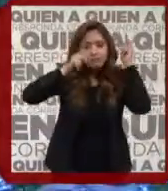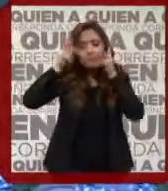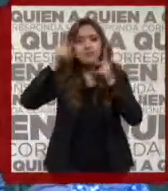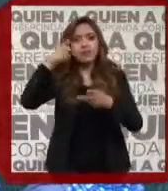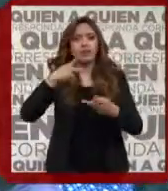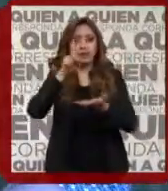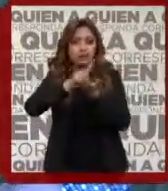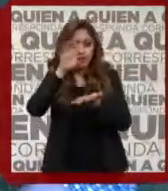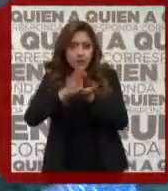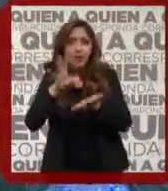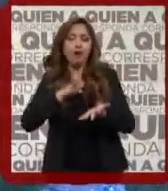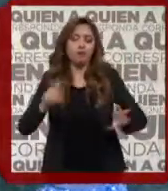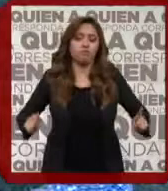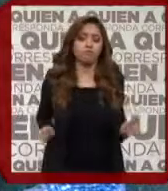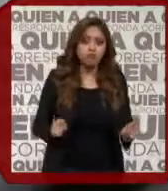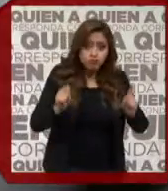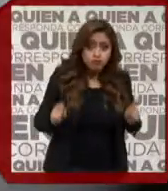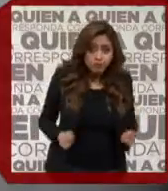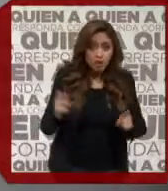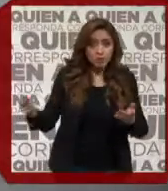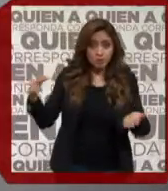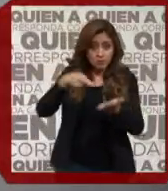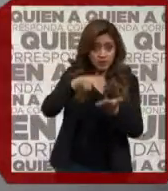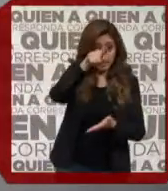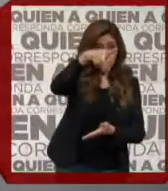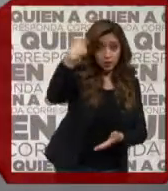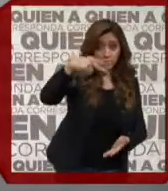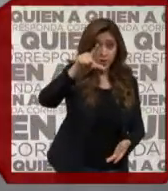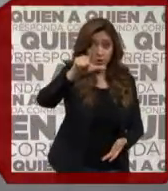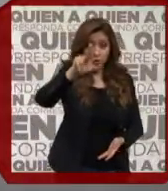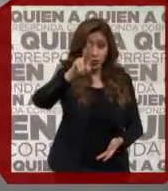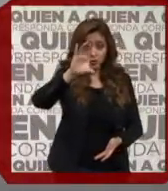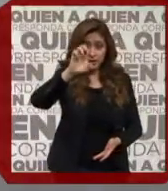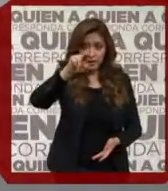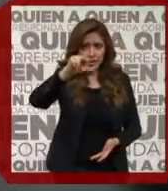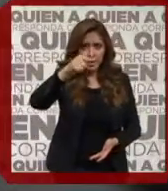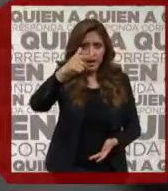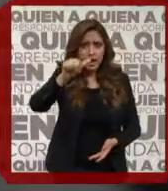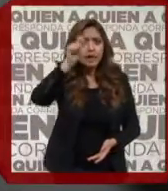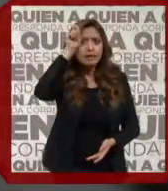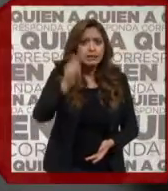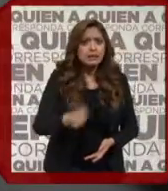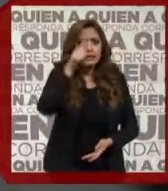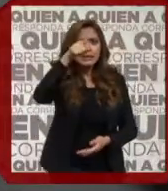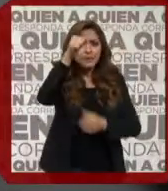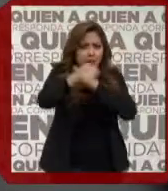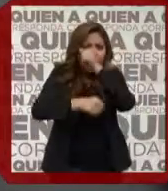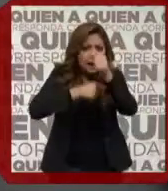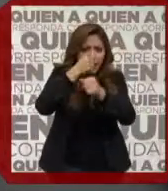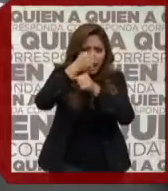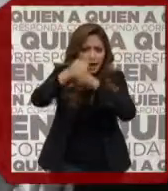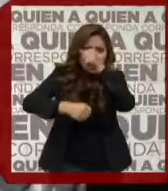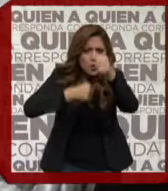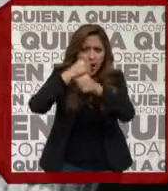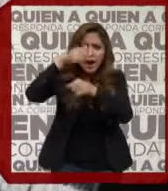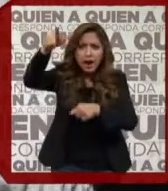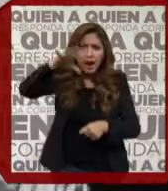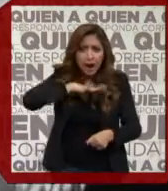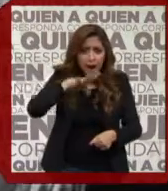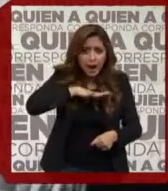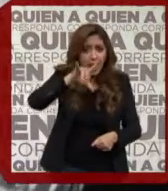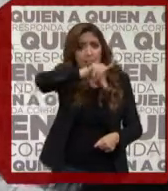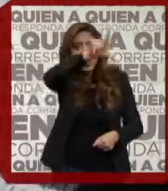ellas las internamos. Esta luciérnaga es endémica, es decir, habita todo el año en los bosques de Nanacamilpa, pero su